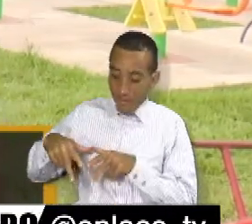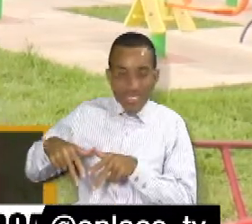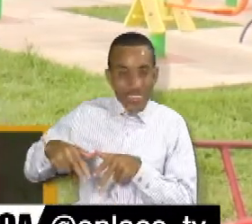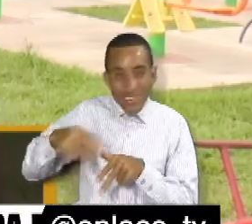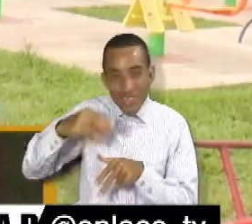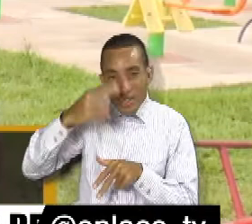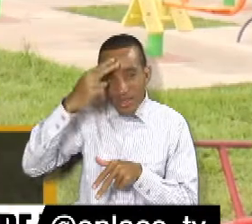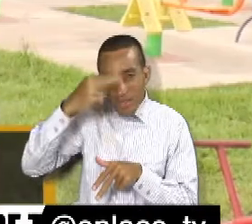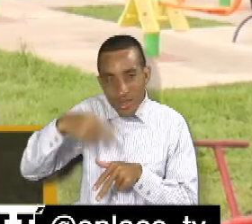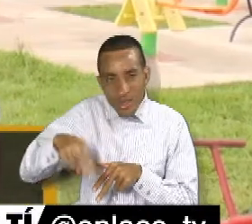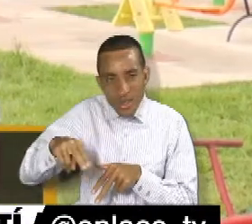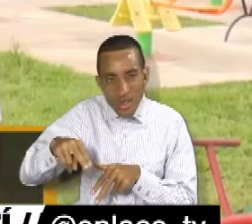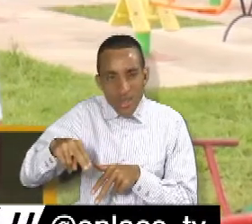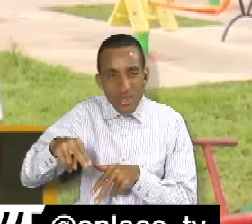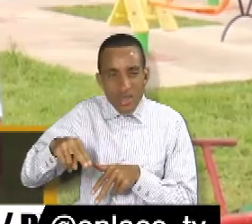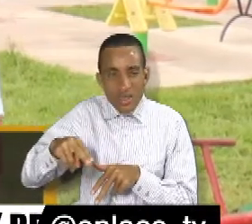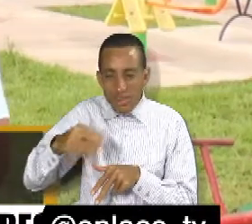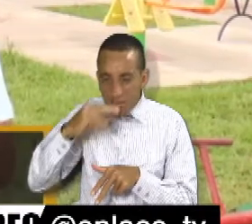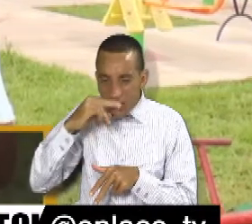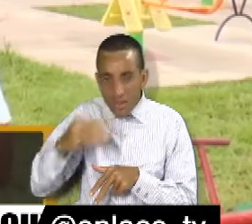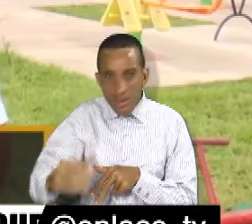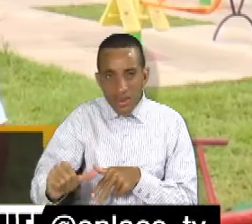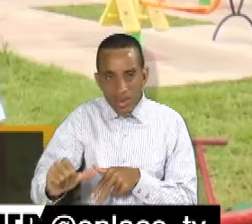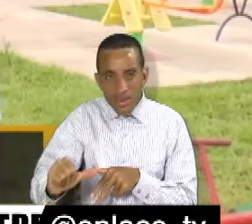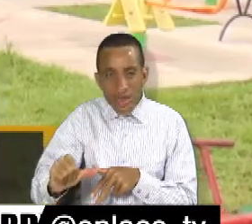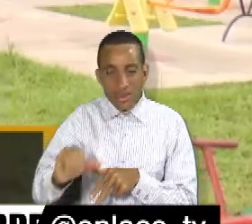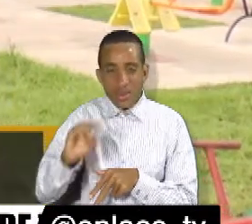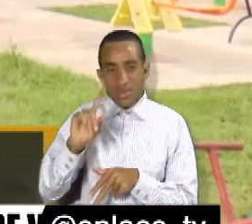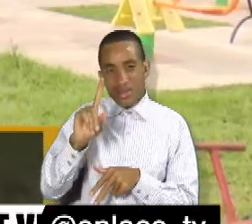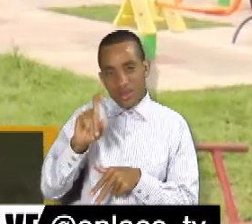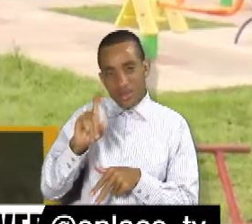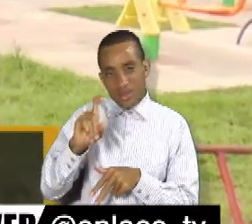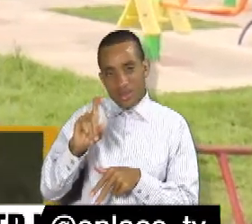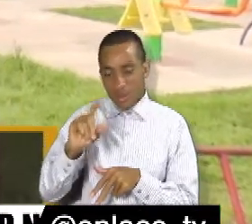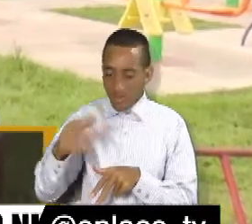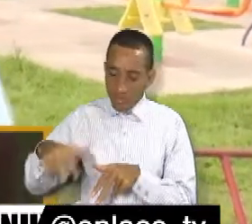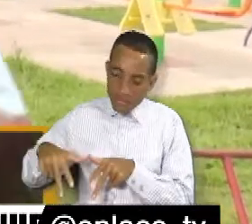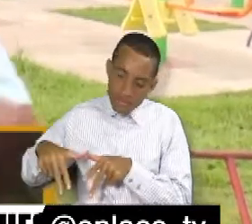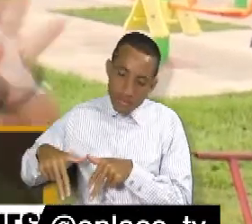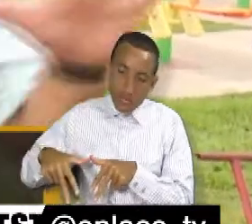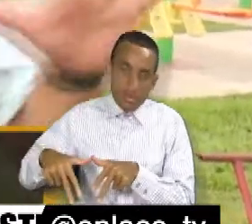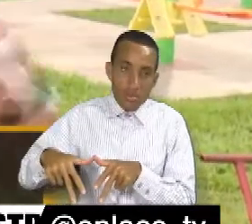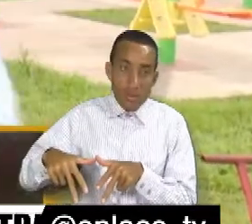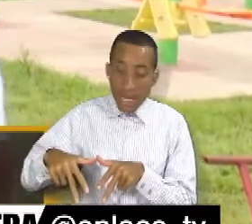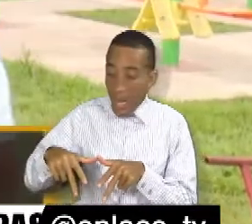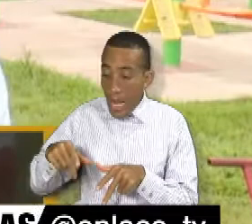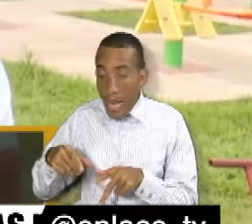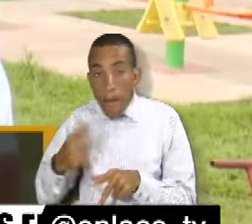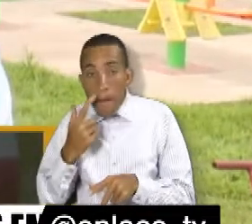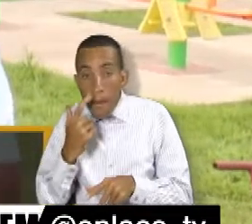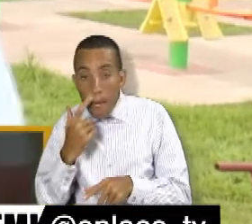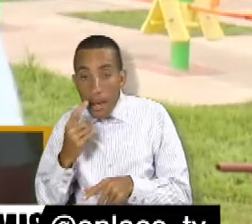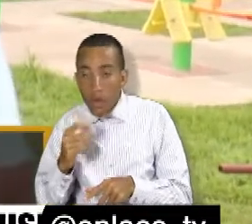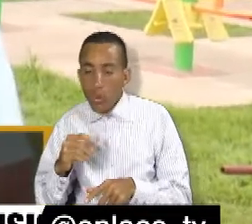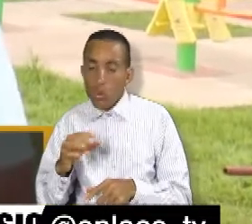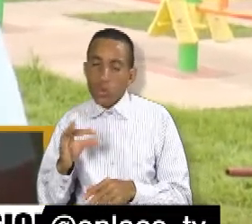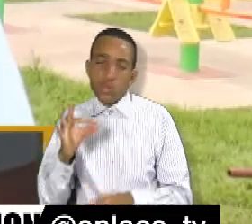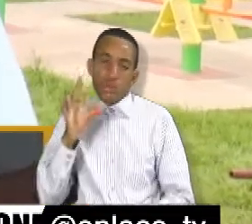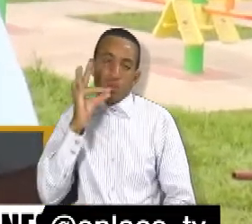tipo 6, 7 años de edad. Y habían, los padres son consumidores, tremendos